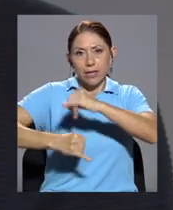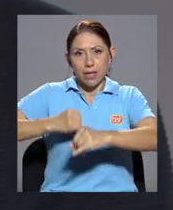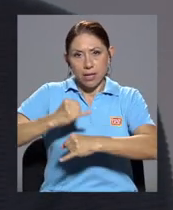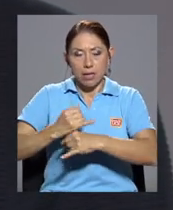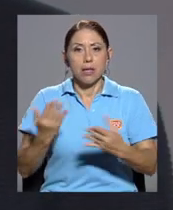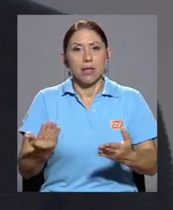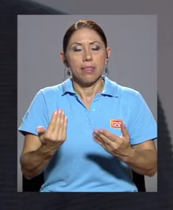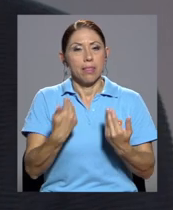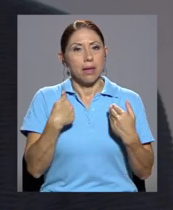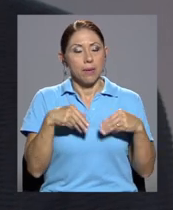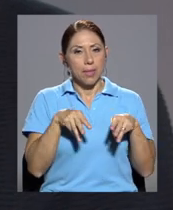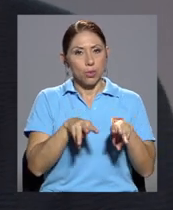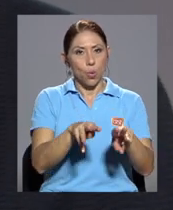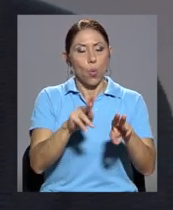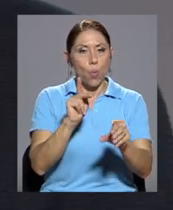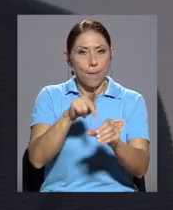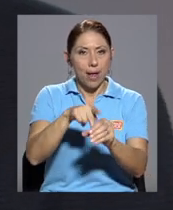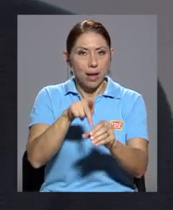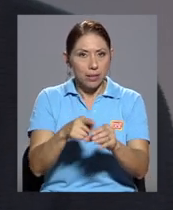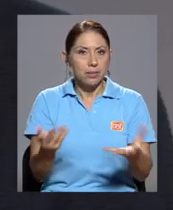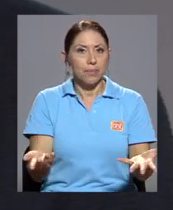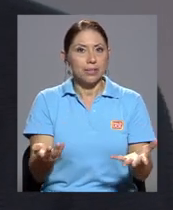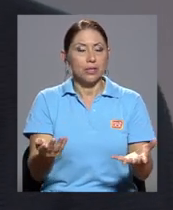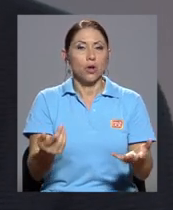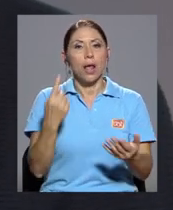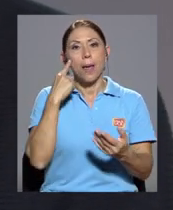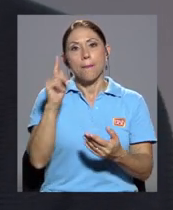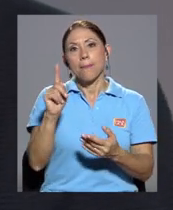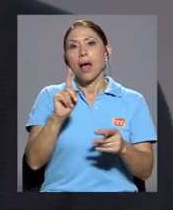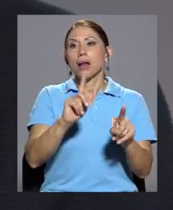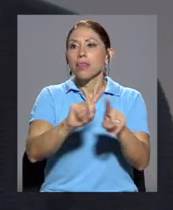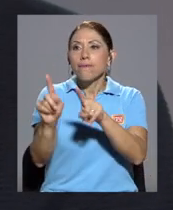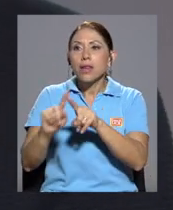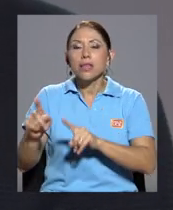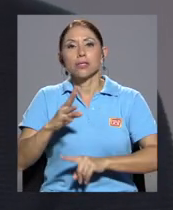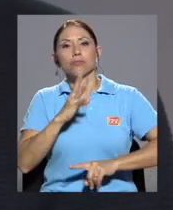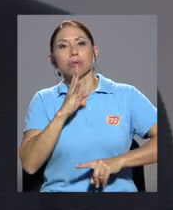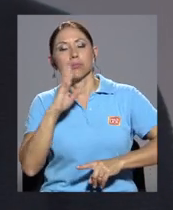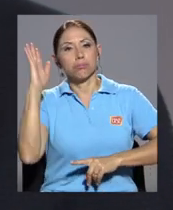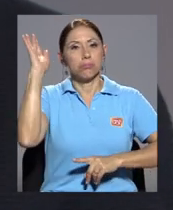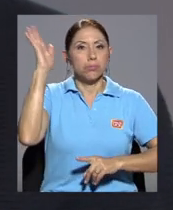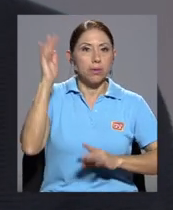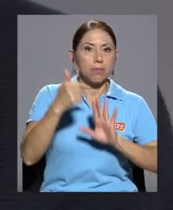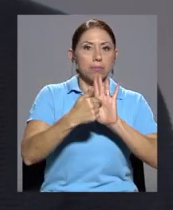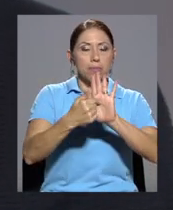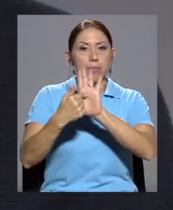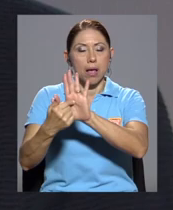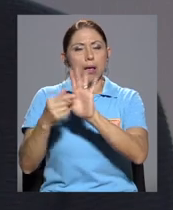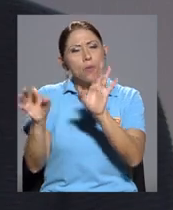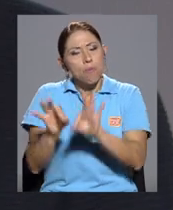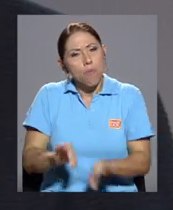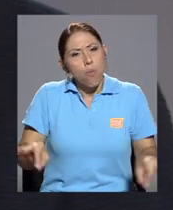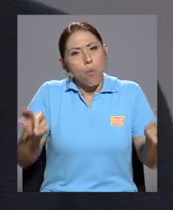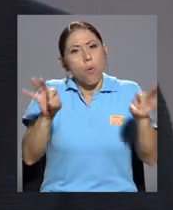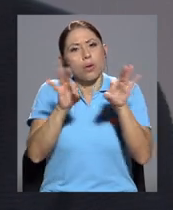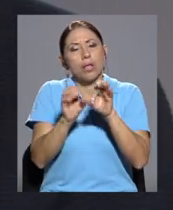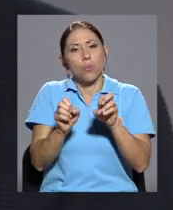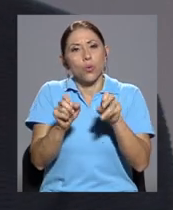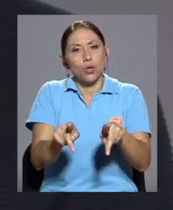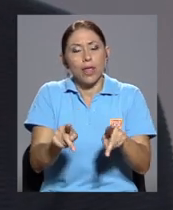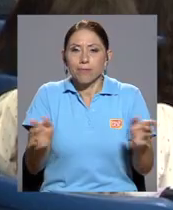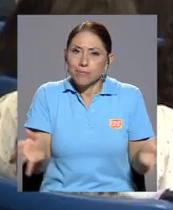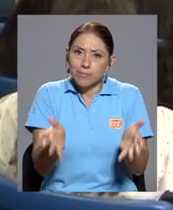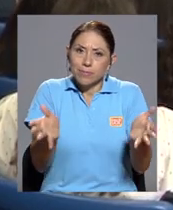tener metodologías de participación en pósters o presentaciones orales, es una oportunidad valiosísima que fomenta la investigación y